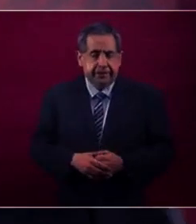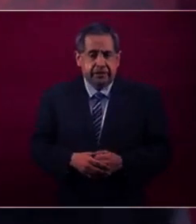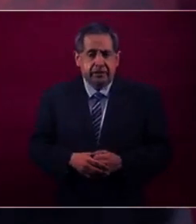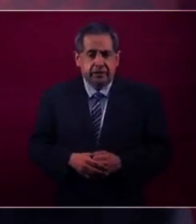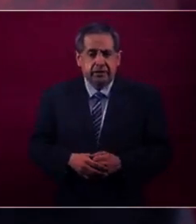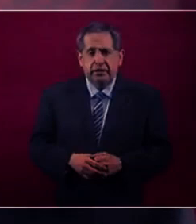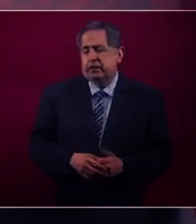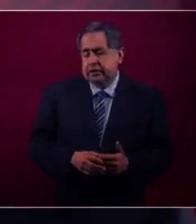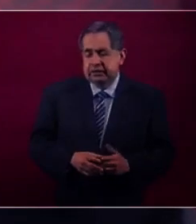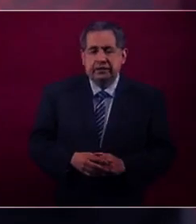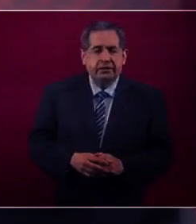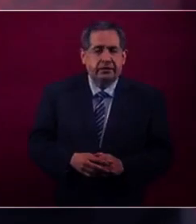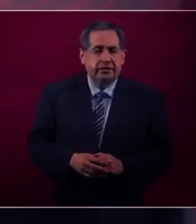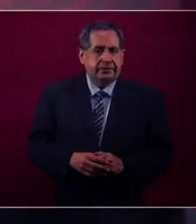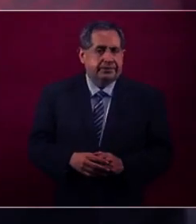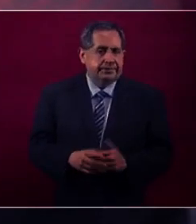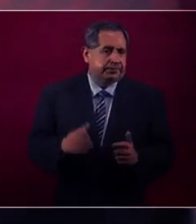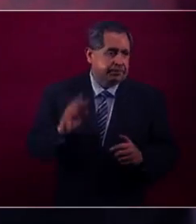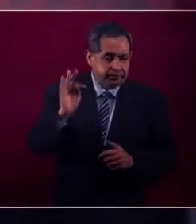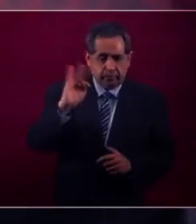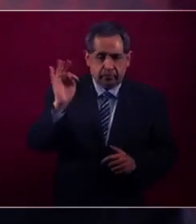Sí, hay que